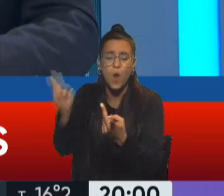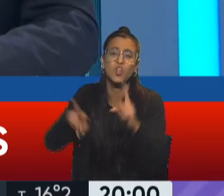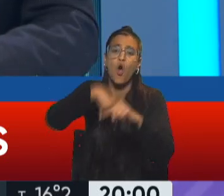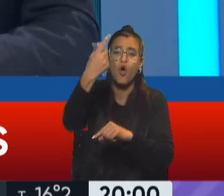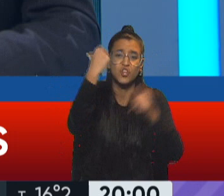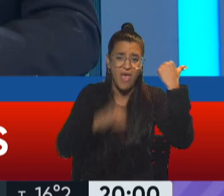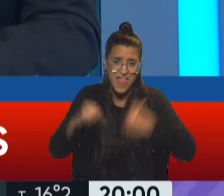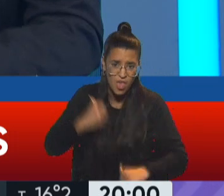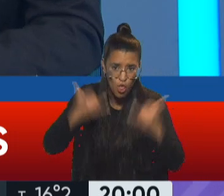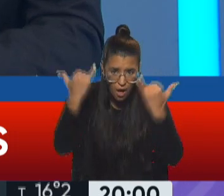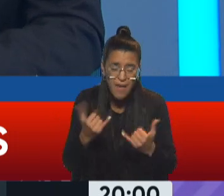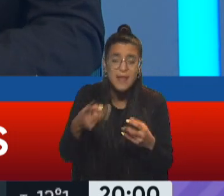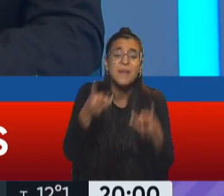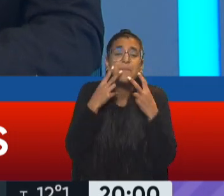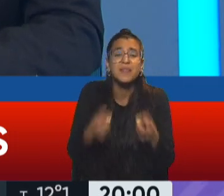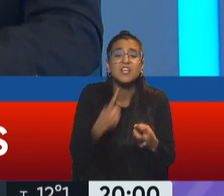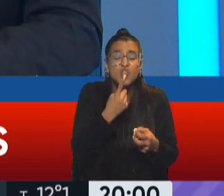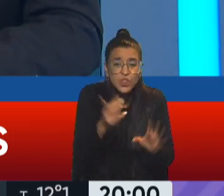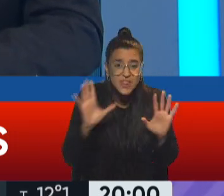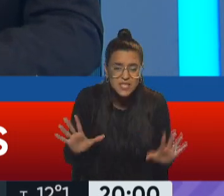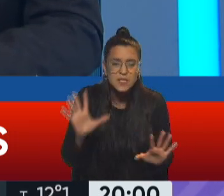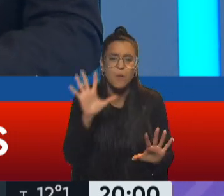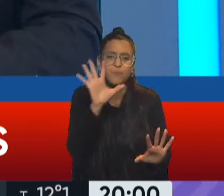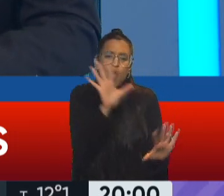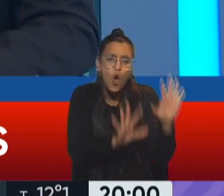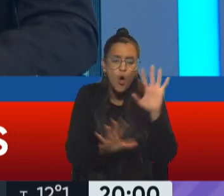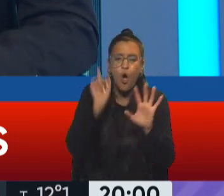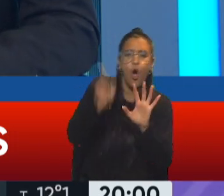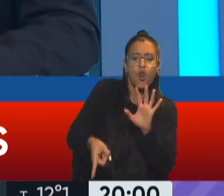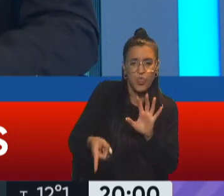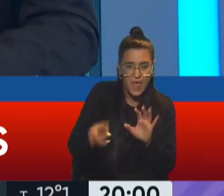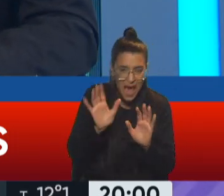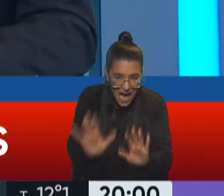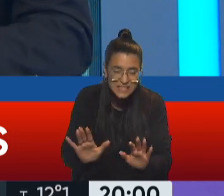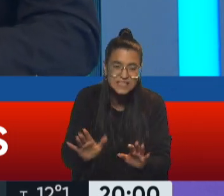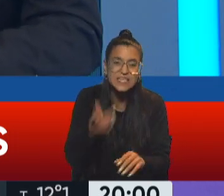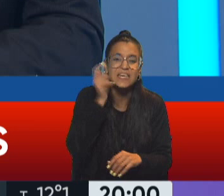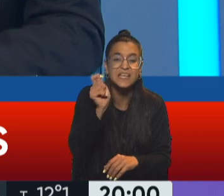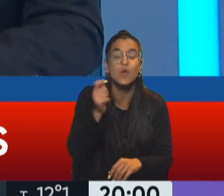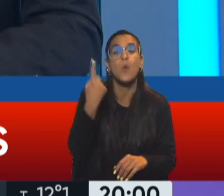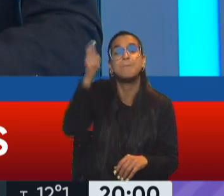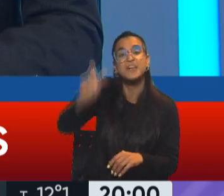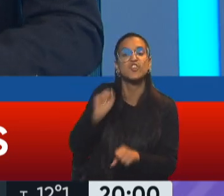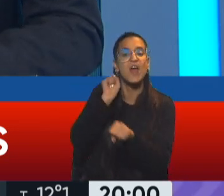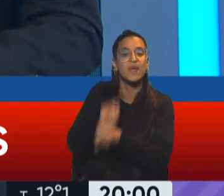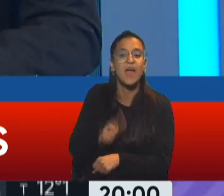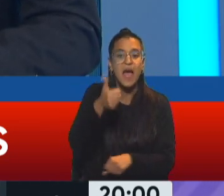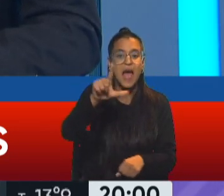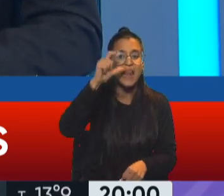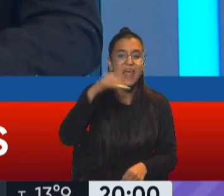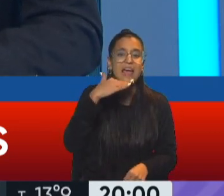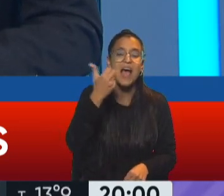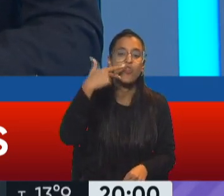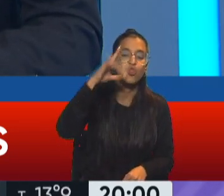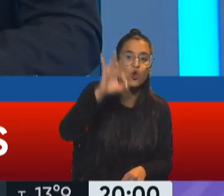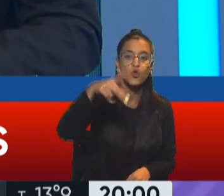en esta historia. La investigación dice que quien ordenó la ejecución fue un detenido, se llama Alejandro Núñez,